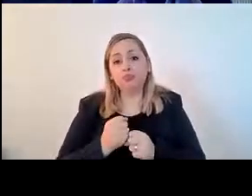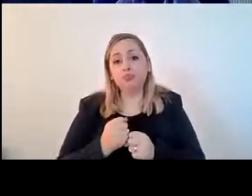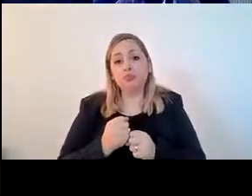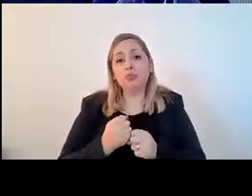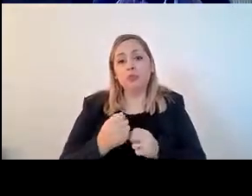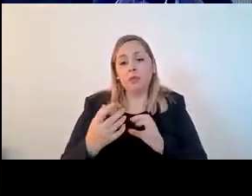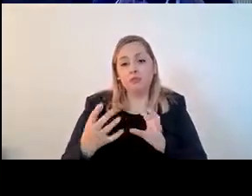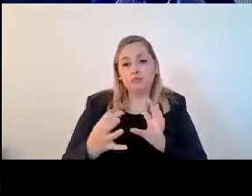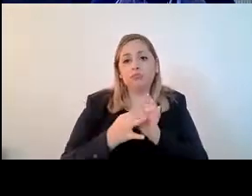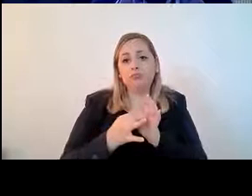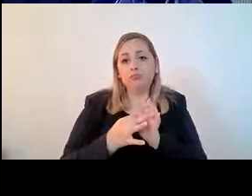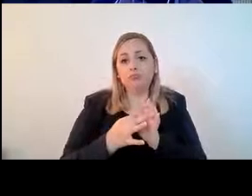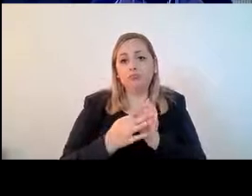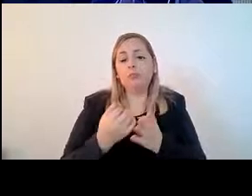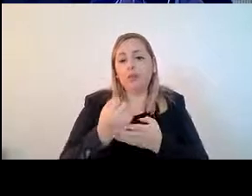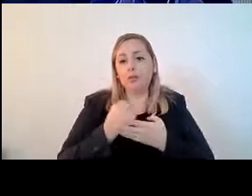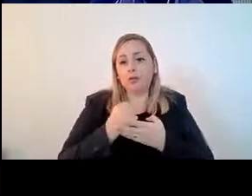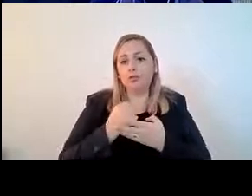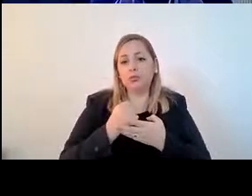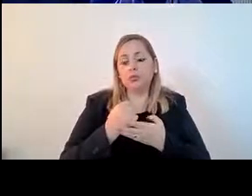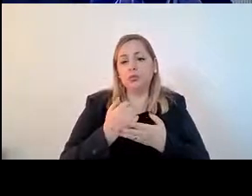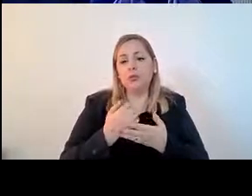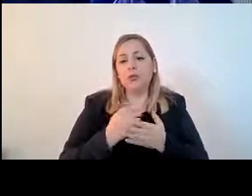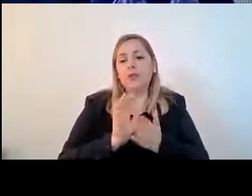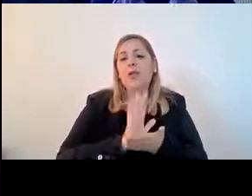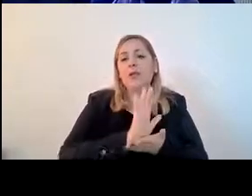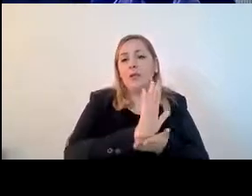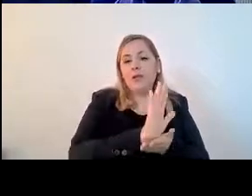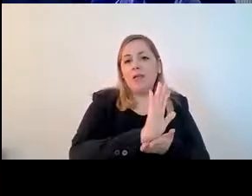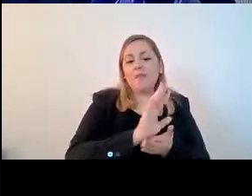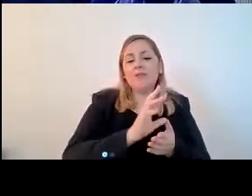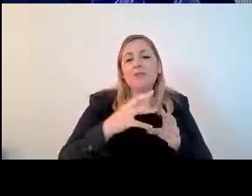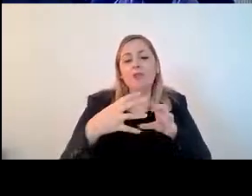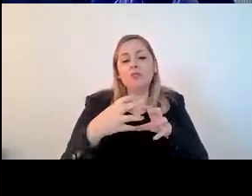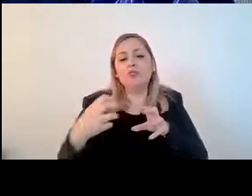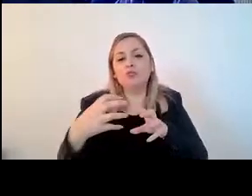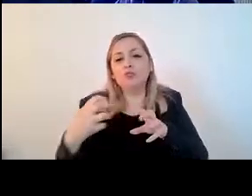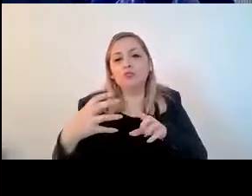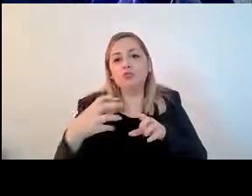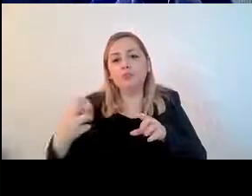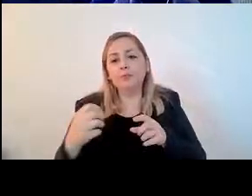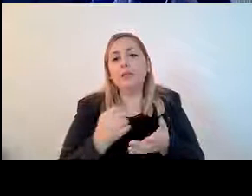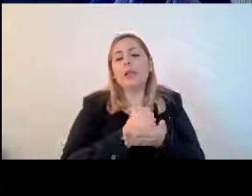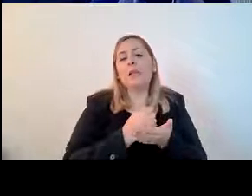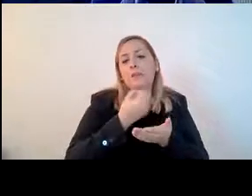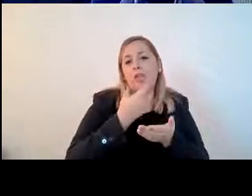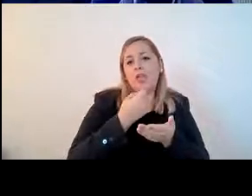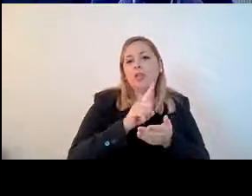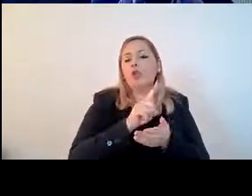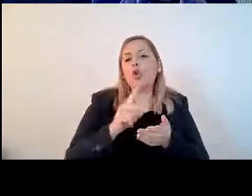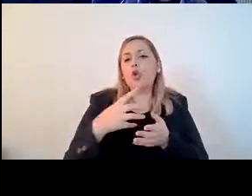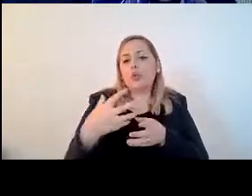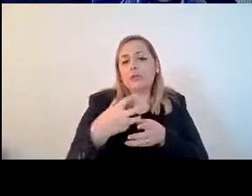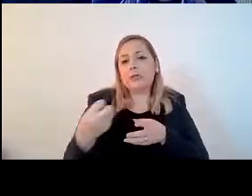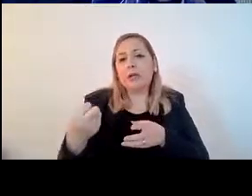indirectos. Entonces funcionan evitando la recaptación. El medicamento hace que no se